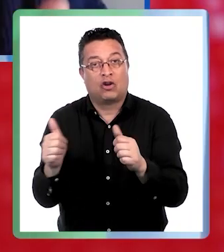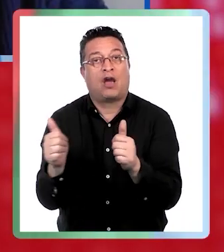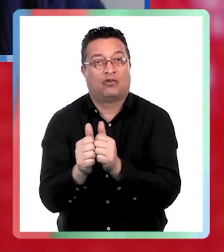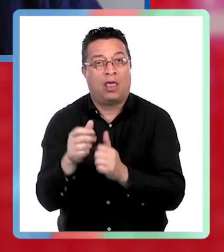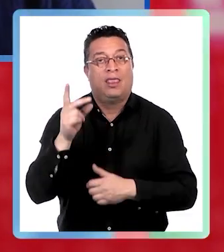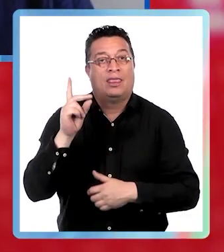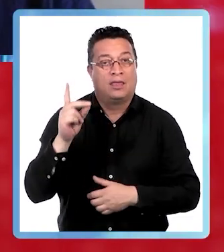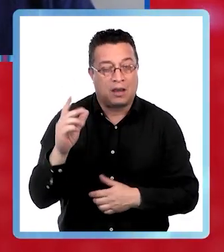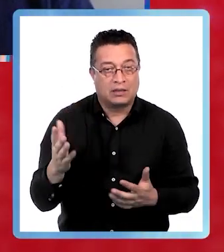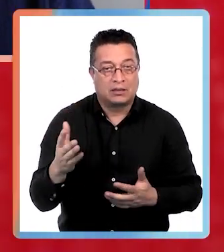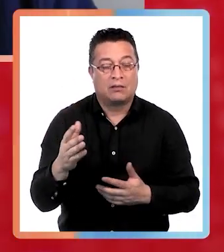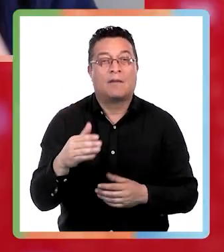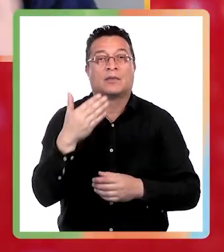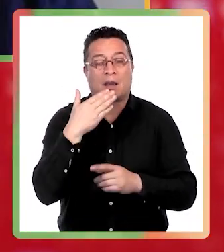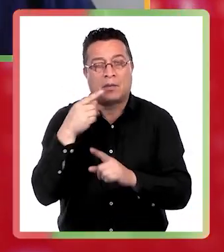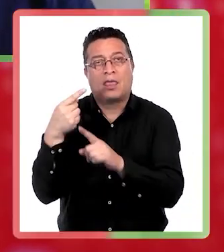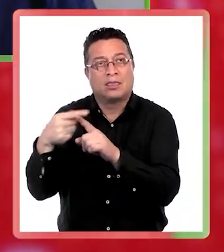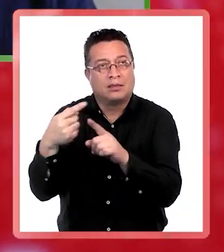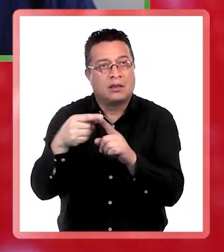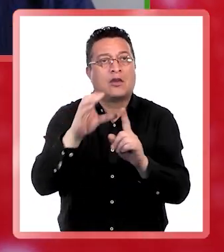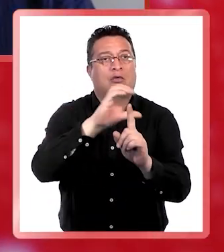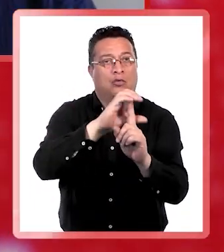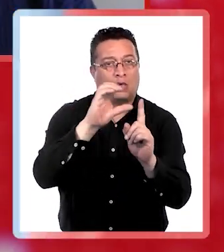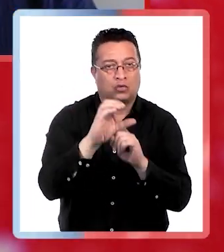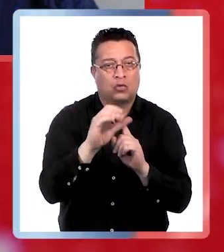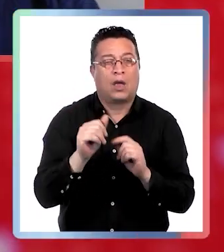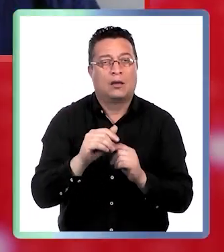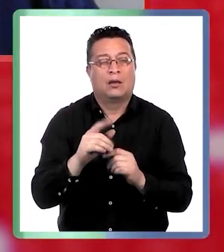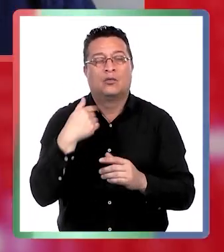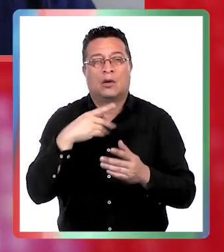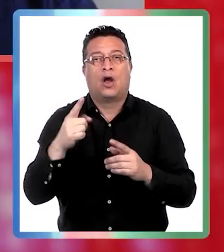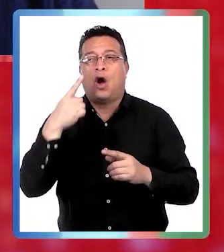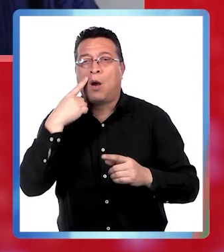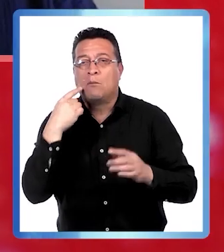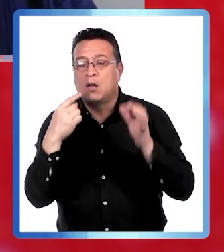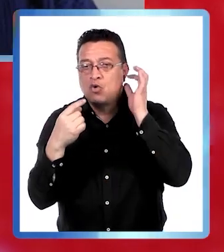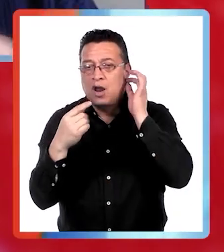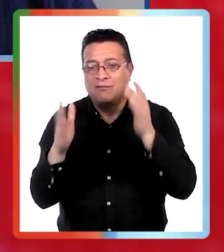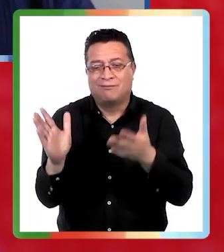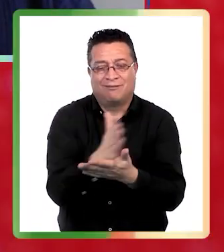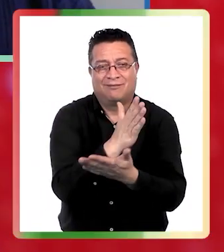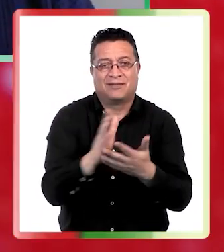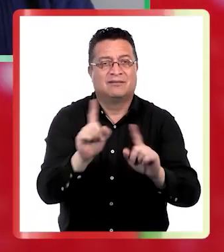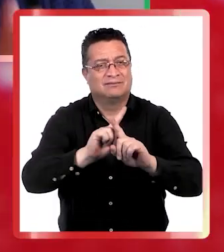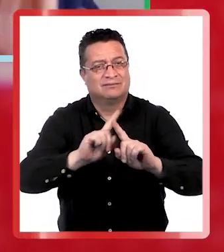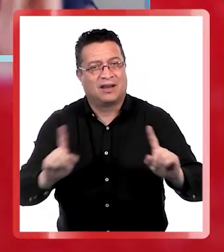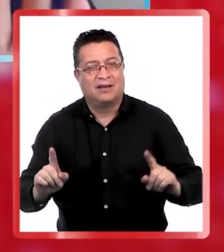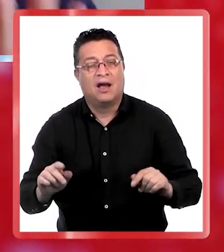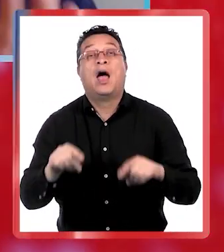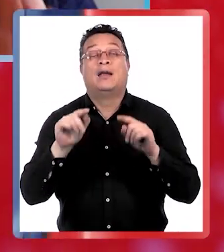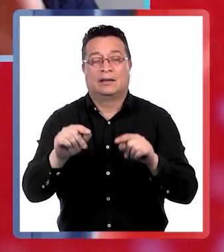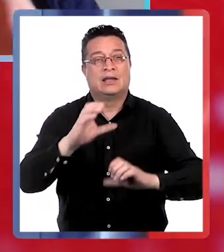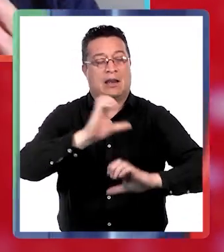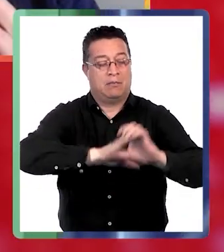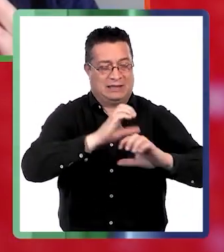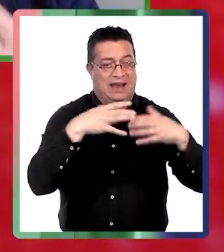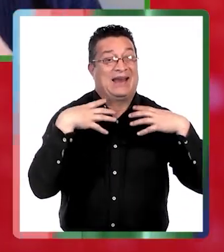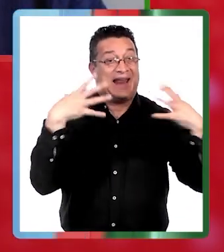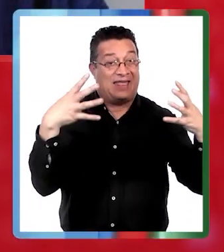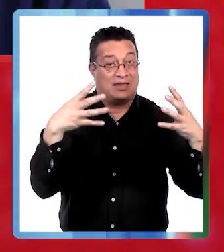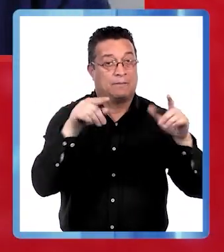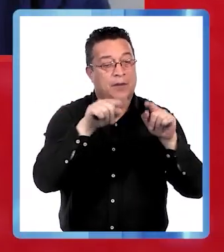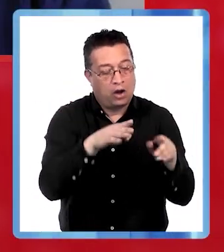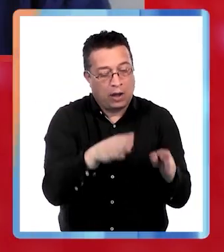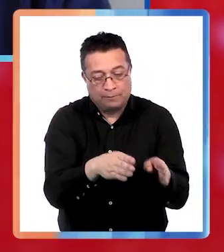también personas con discapacidad, la interculturalidad, eliminar brechas de género, etcétera. Pero esas son las grandes